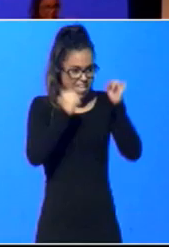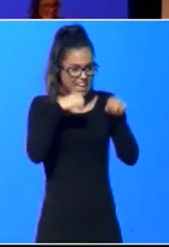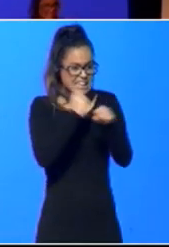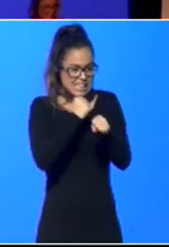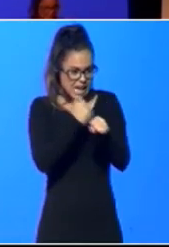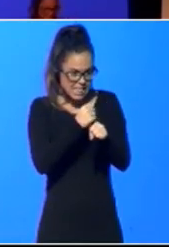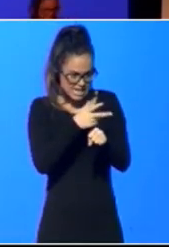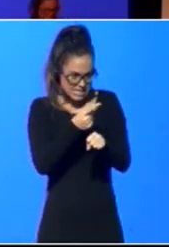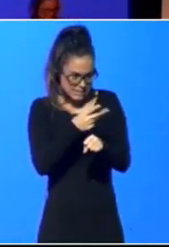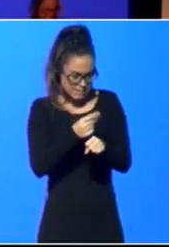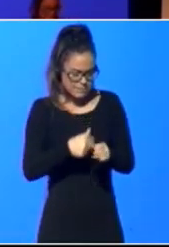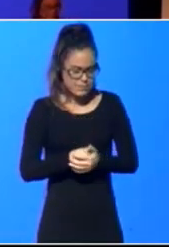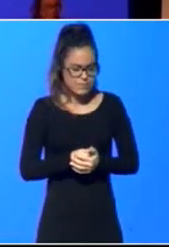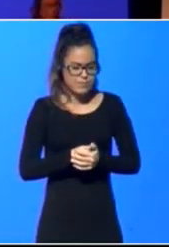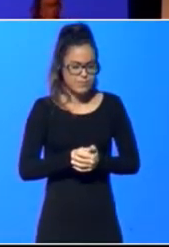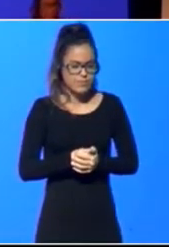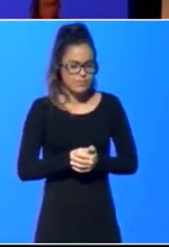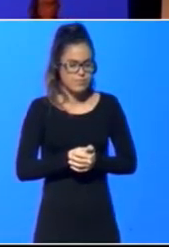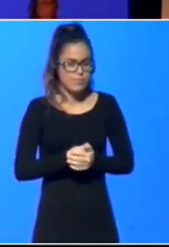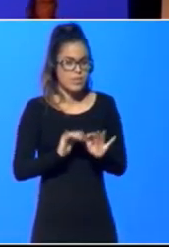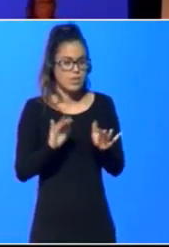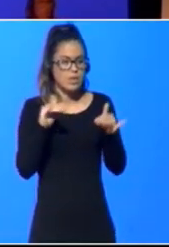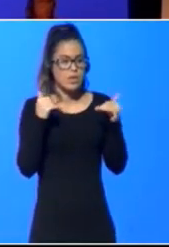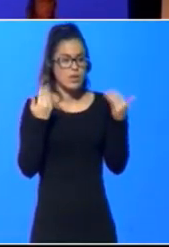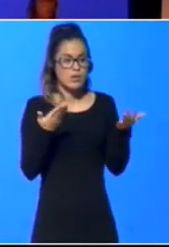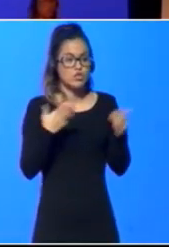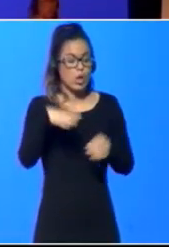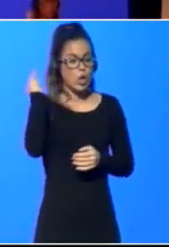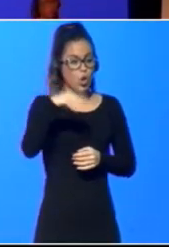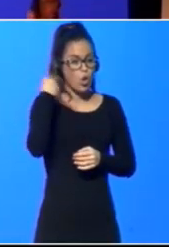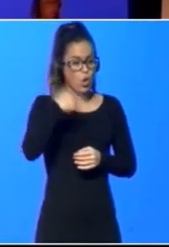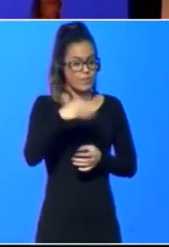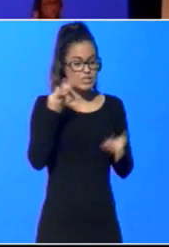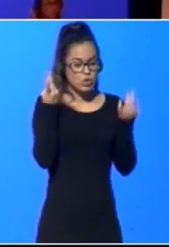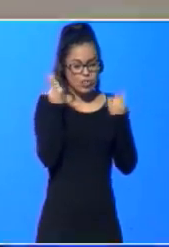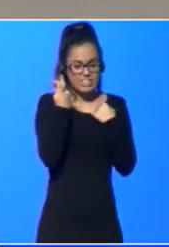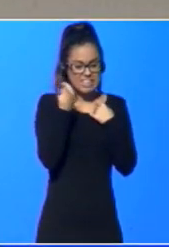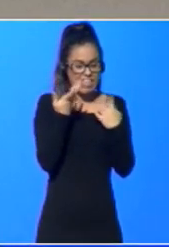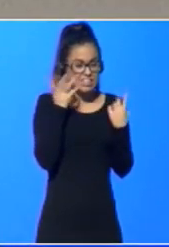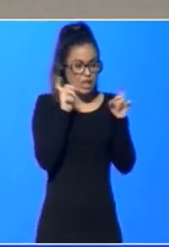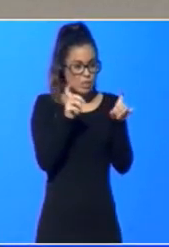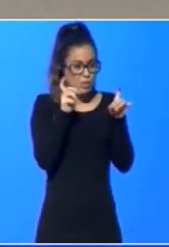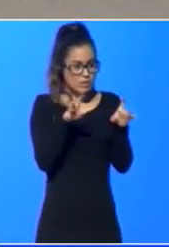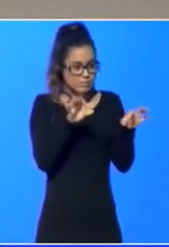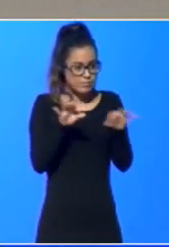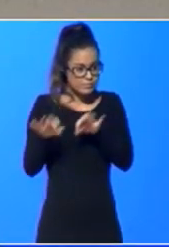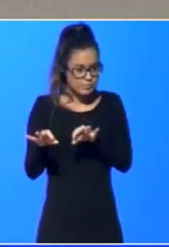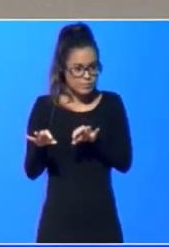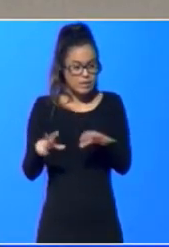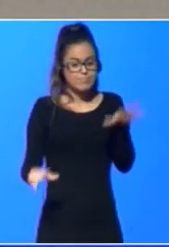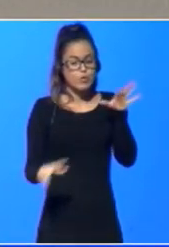sería el momento en el que ya jóvenes con necesidades educativas especiales vinculadas a discapacidad